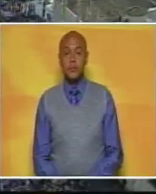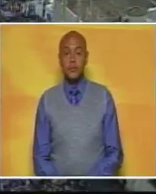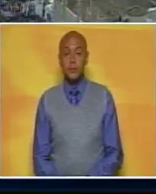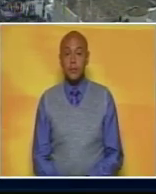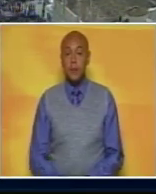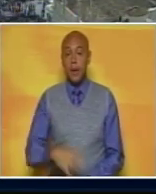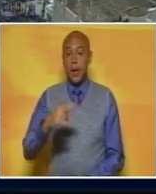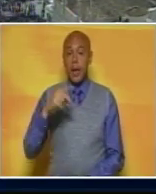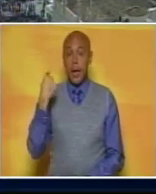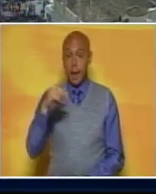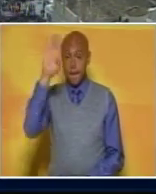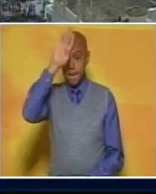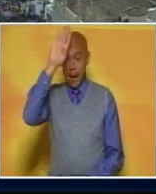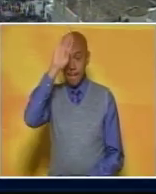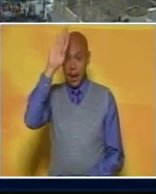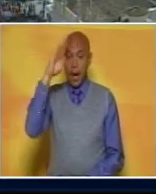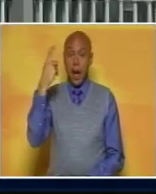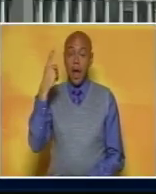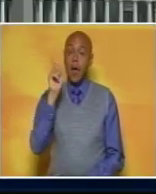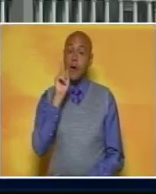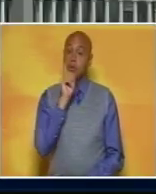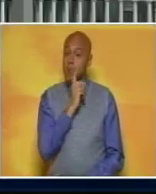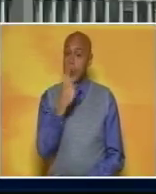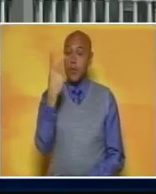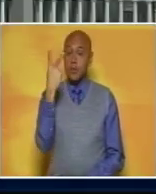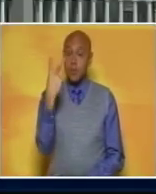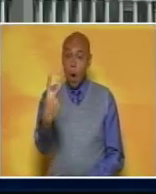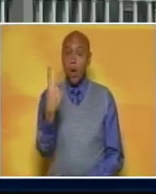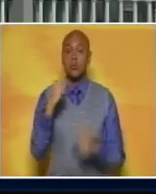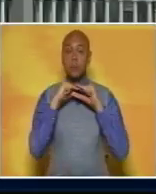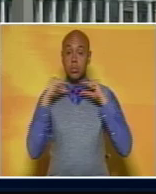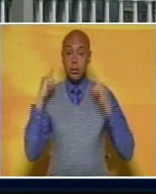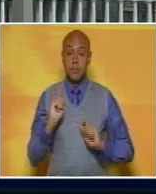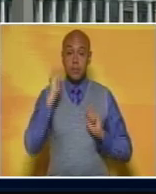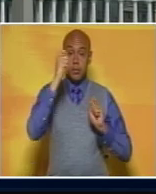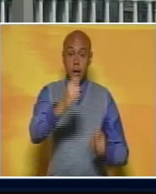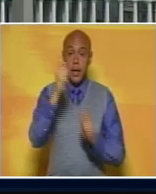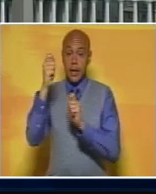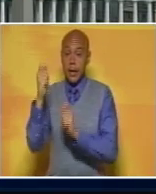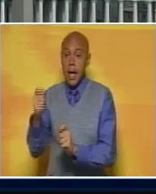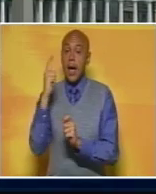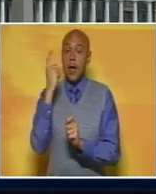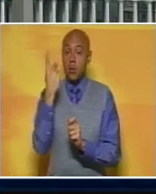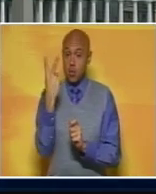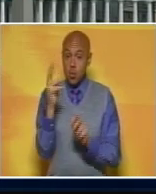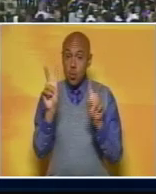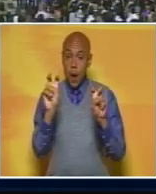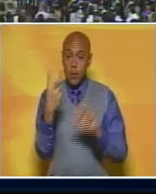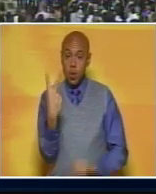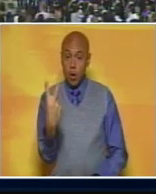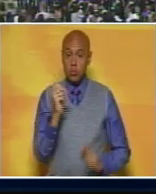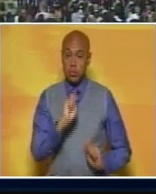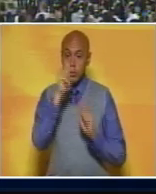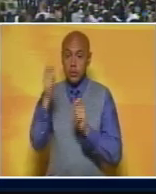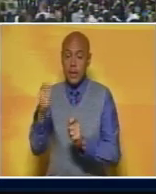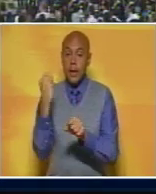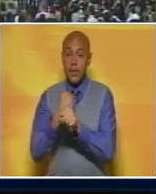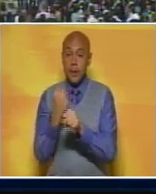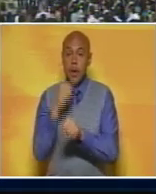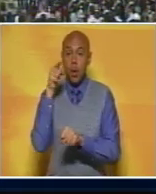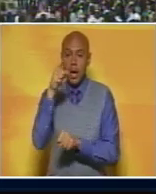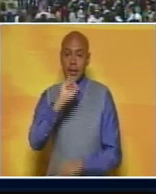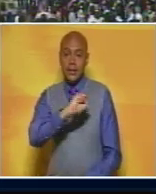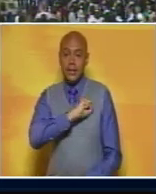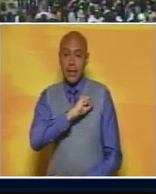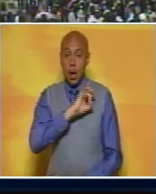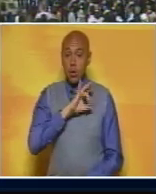El Papa Francisco nombró 2 nuevos obispos para la diócesis vacante en Chile tras la remoción de los religiosos